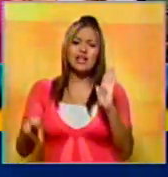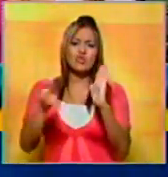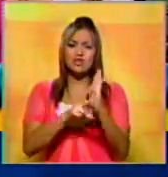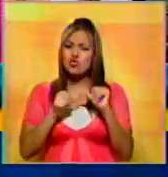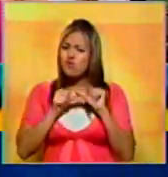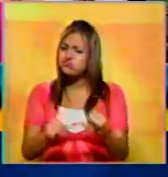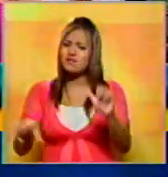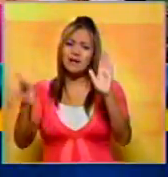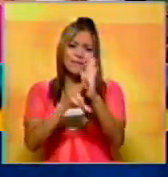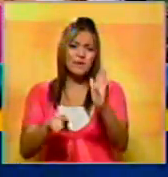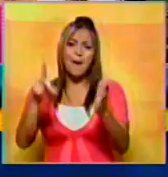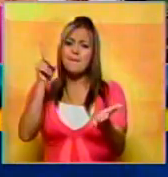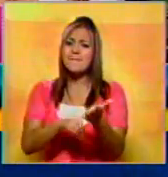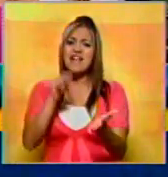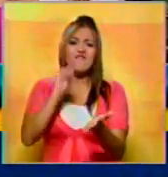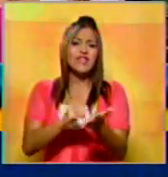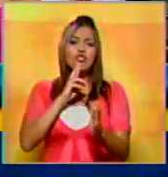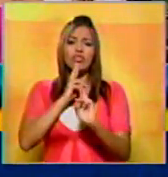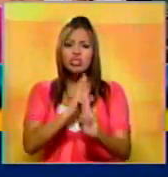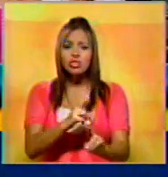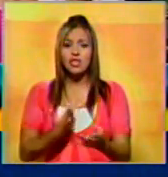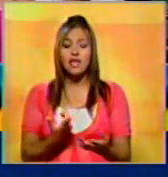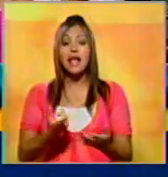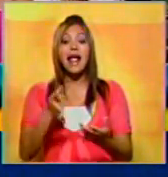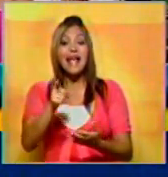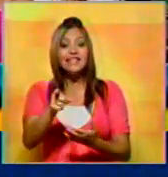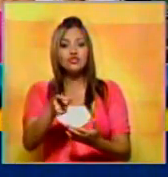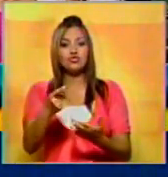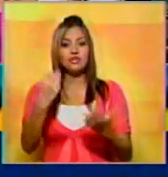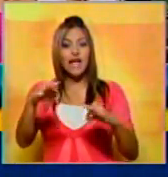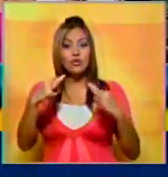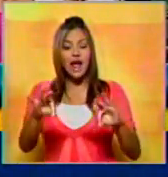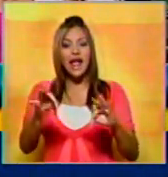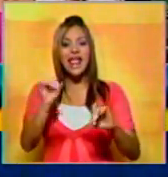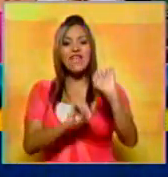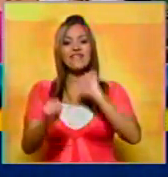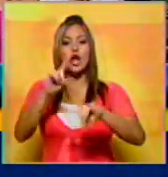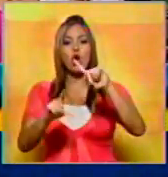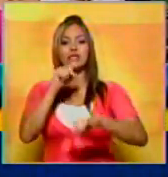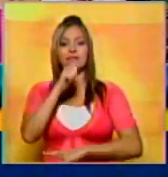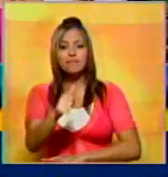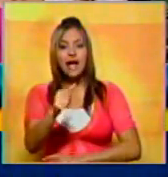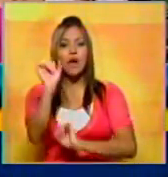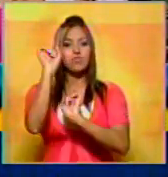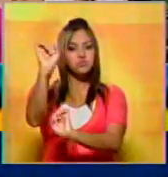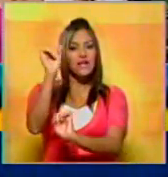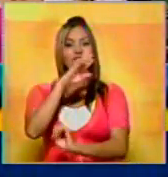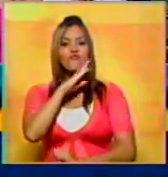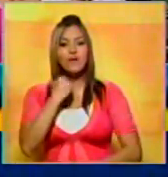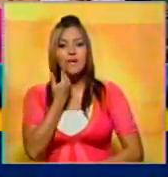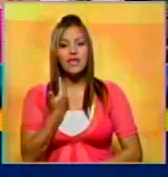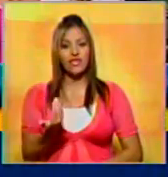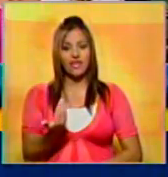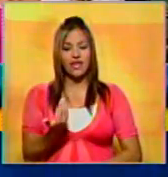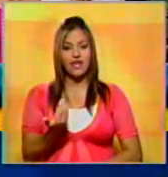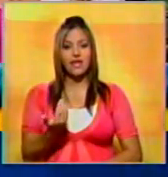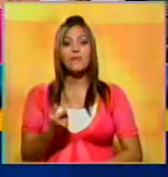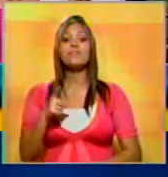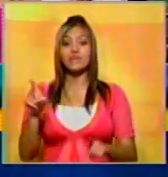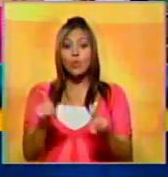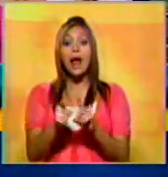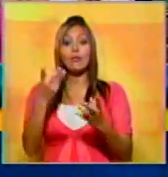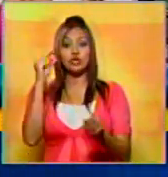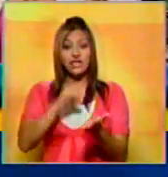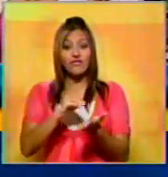seguiremos diciendo mil veces, porque de esta manera nos estamos alejando de los riesgos, estamos previniendo enfermedades y, por supuesto, también en